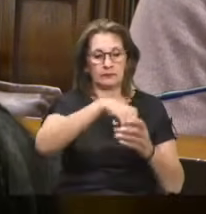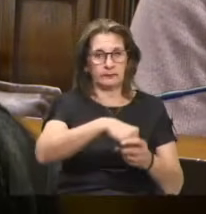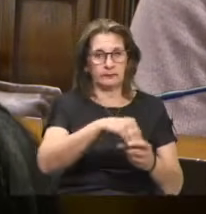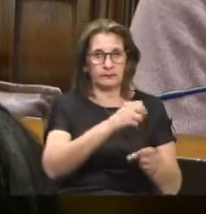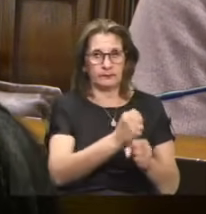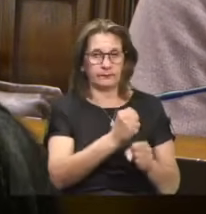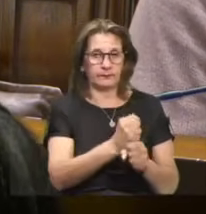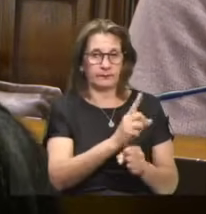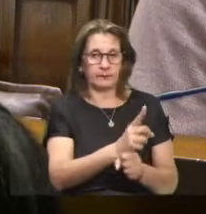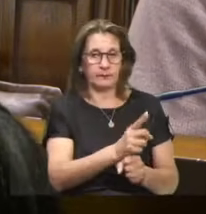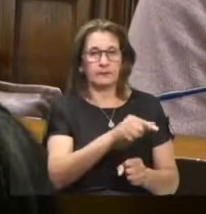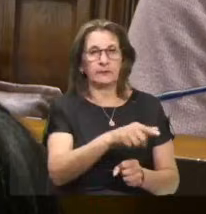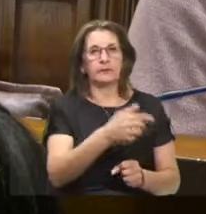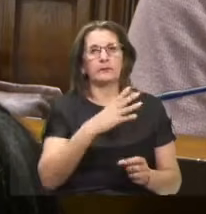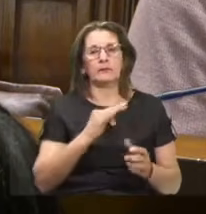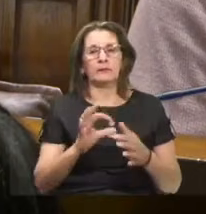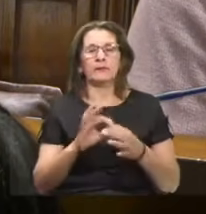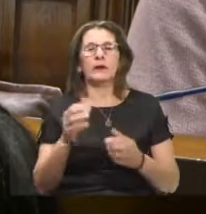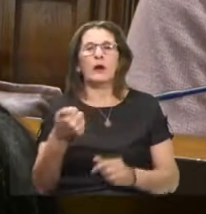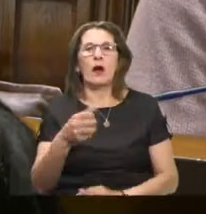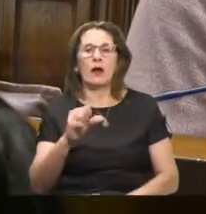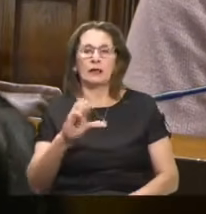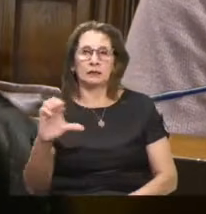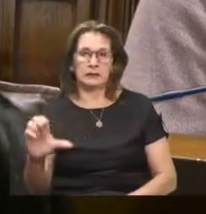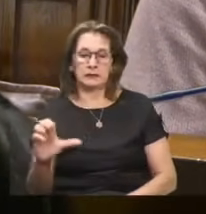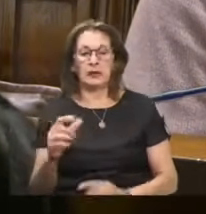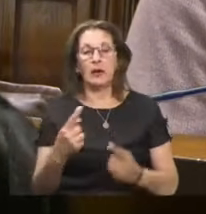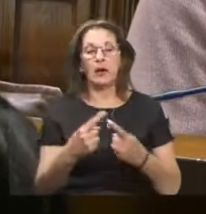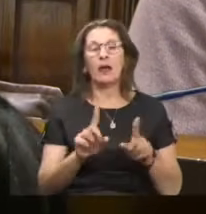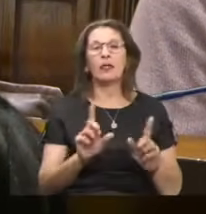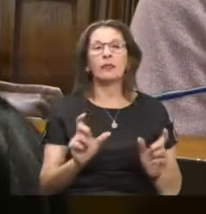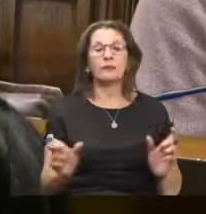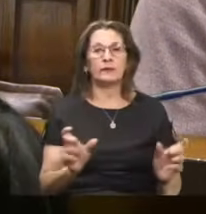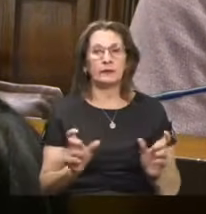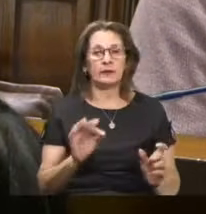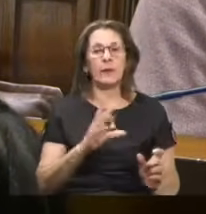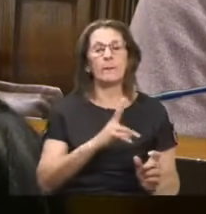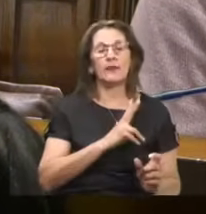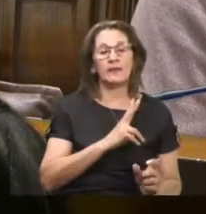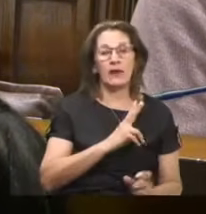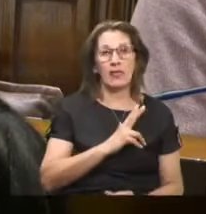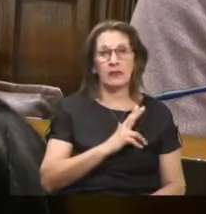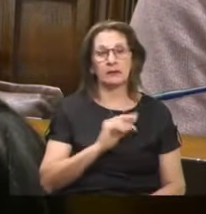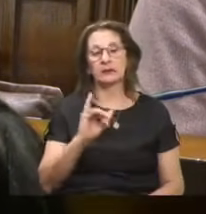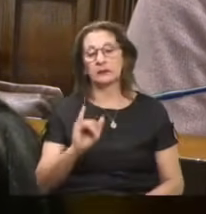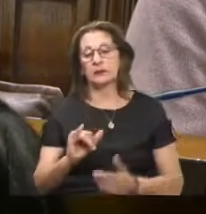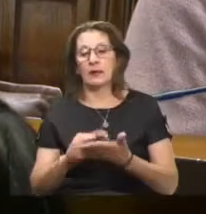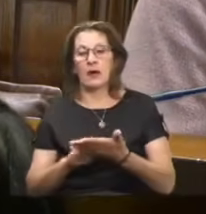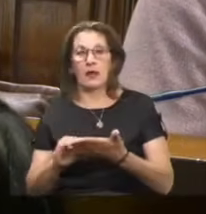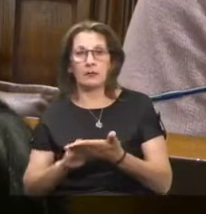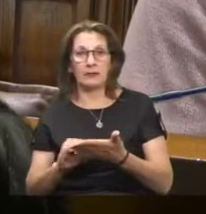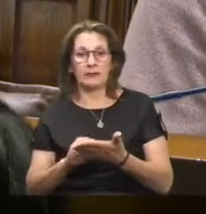pie de igualdad con ACE. La diferencia es que son privadas y la Administración de Servicios de Salud del